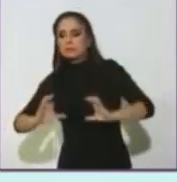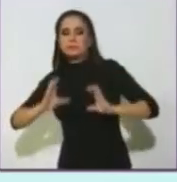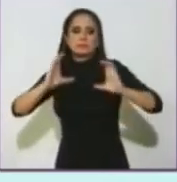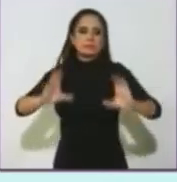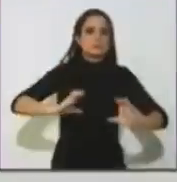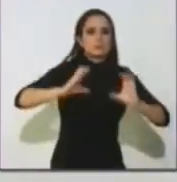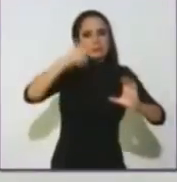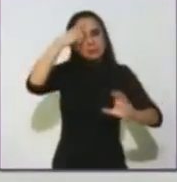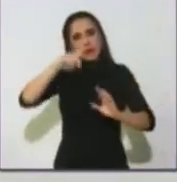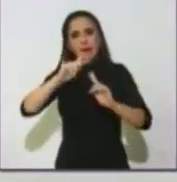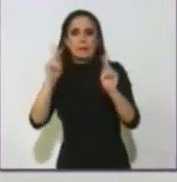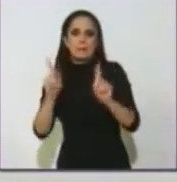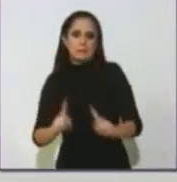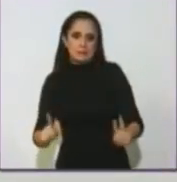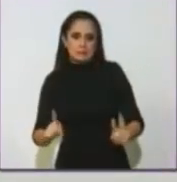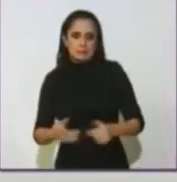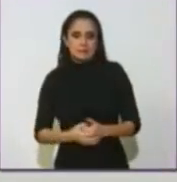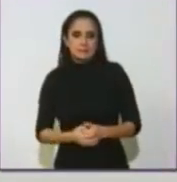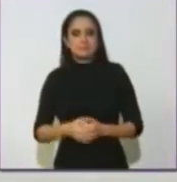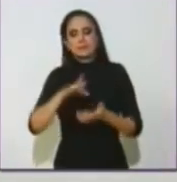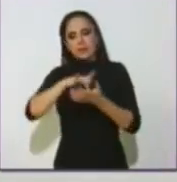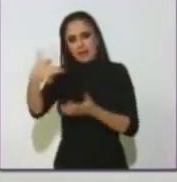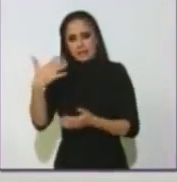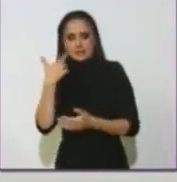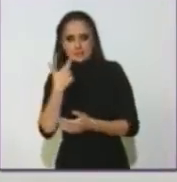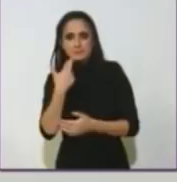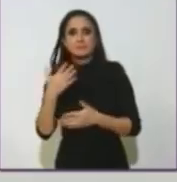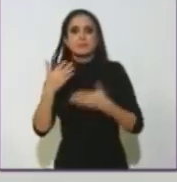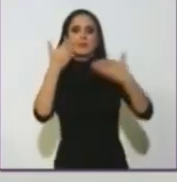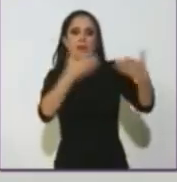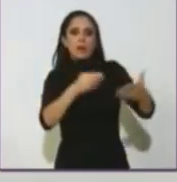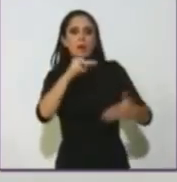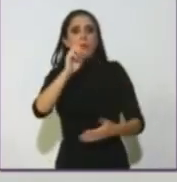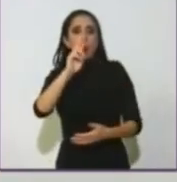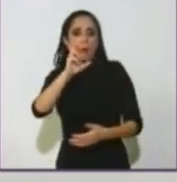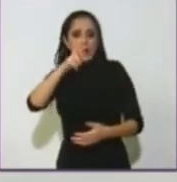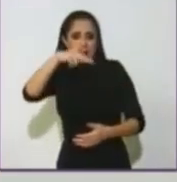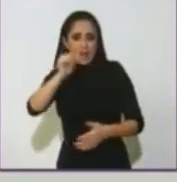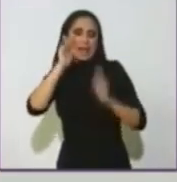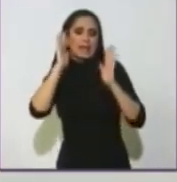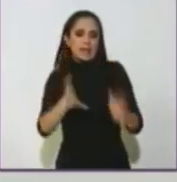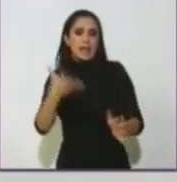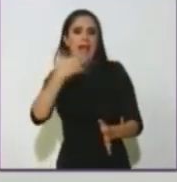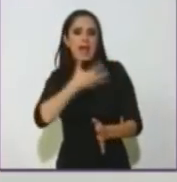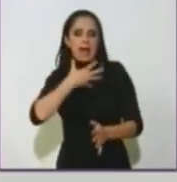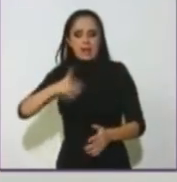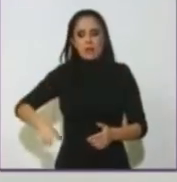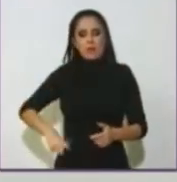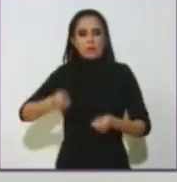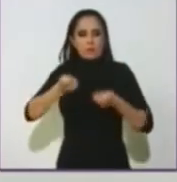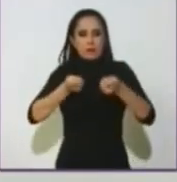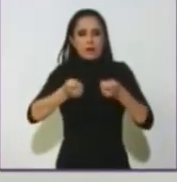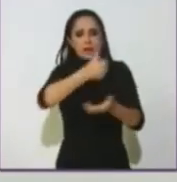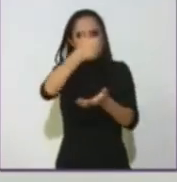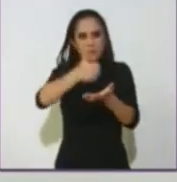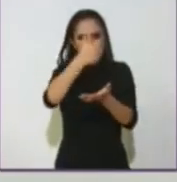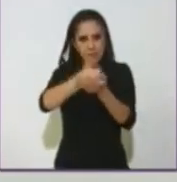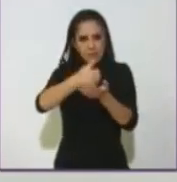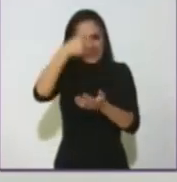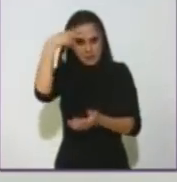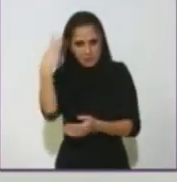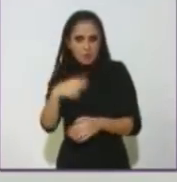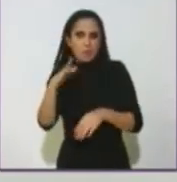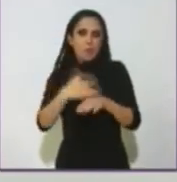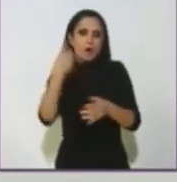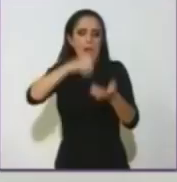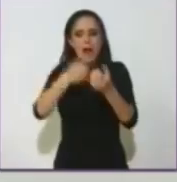gracias marco en cloud ese man como sea morena ya gobierna y gobierna la ciudad de mexico y la experiencia en lo que corresponde a